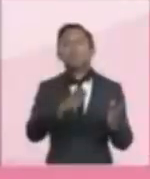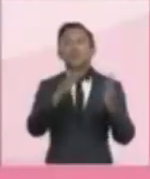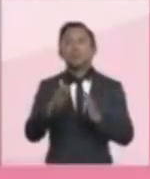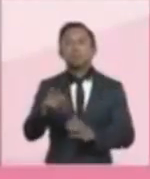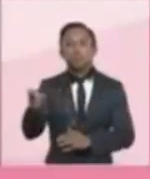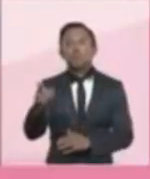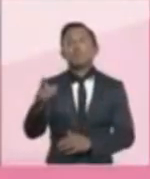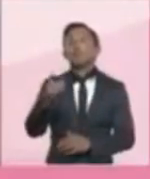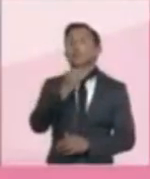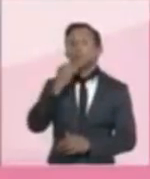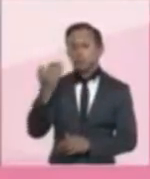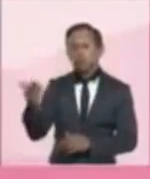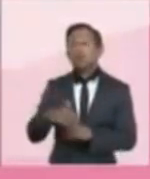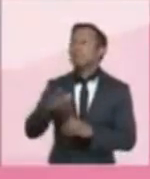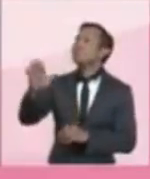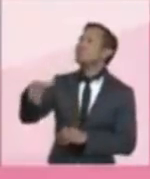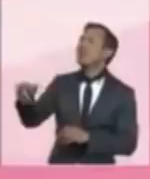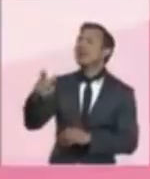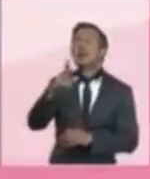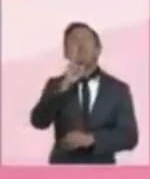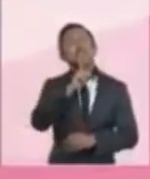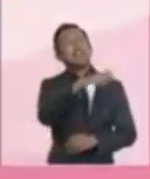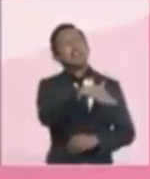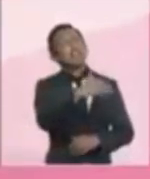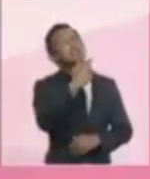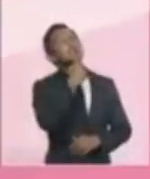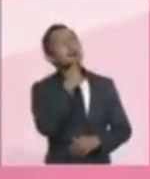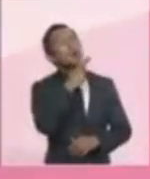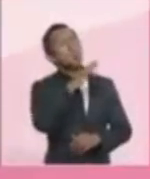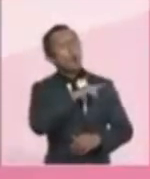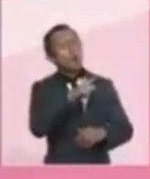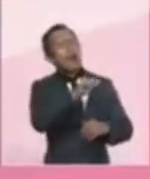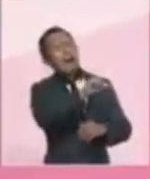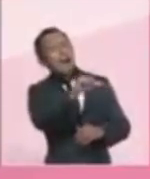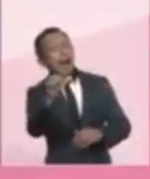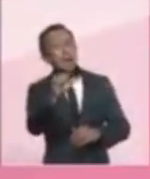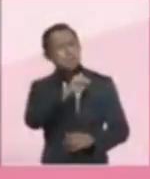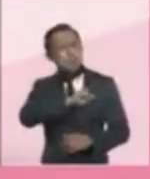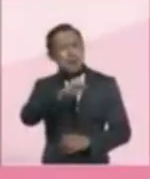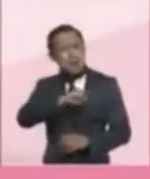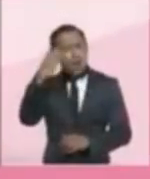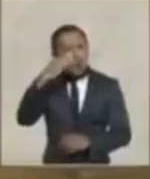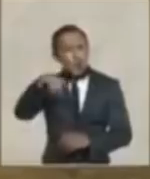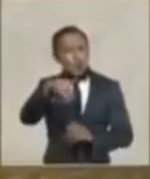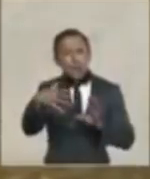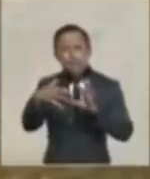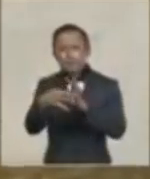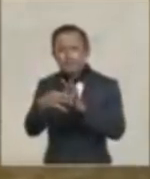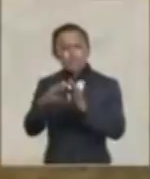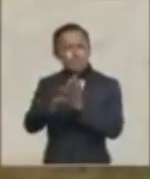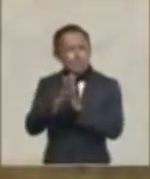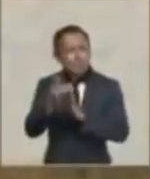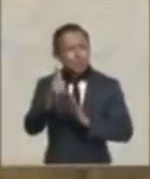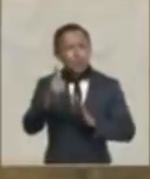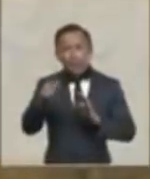duda que estás haciendo equipo con los malos. No hay duda que se está sumando a los que están lastimando a la sociedad. Y a ellos